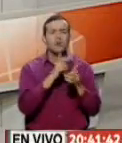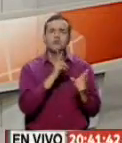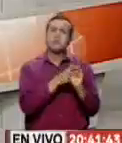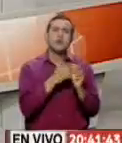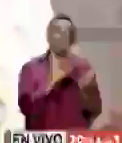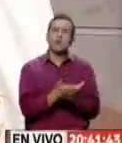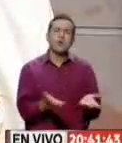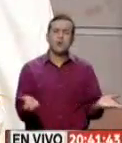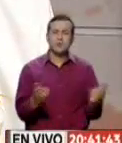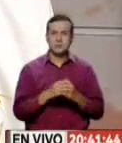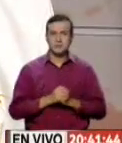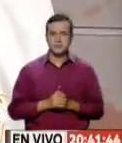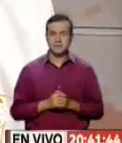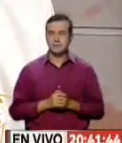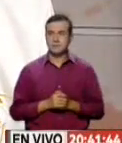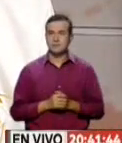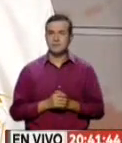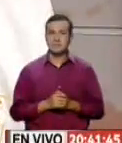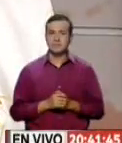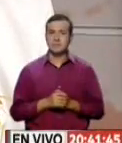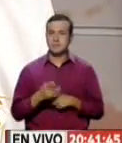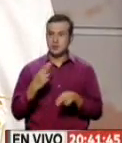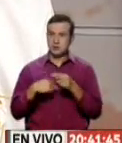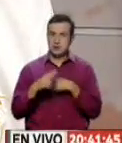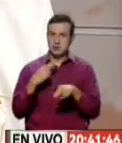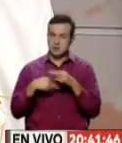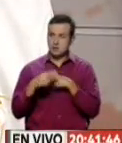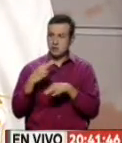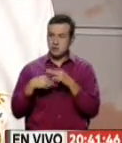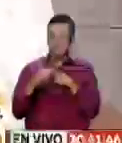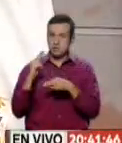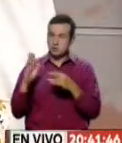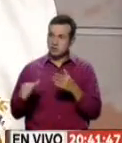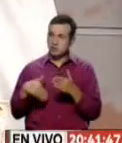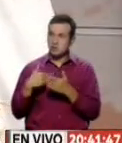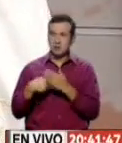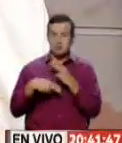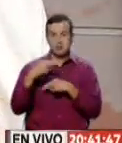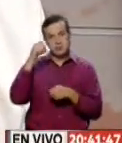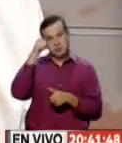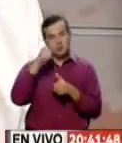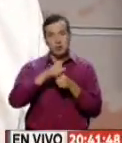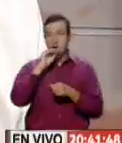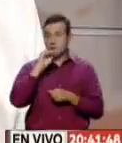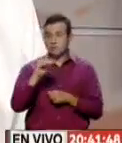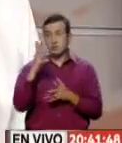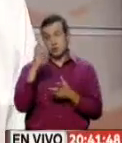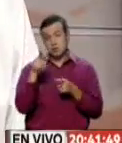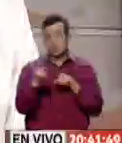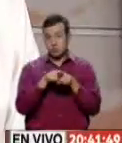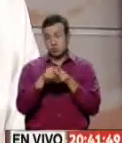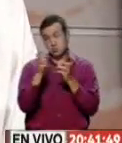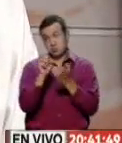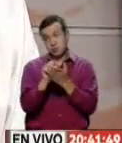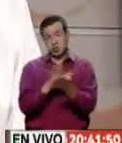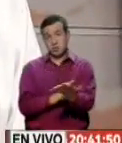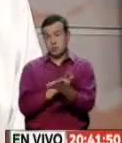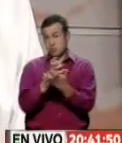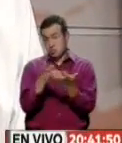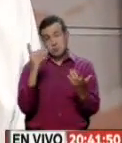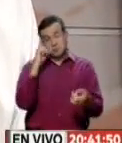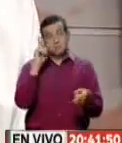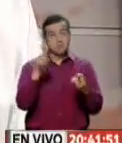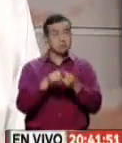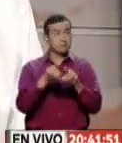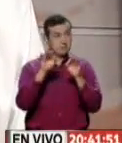Bueno, fueron al negocio, yo me acuerdo que me dijeron, mira, vamos a hacer este proyecto. Y yo les dije,